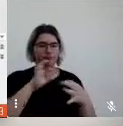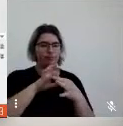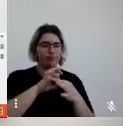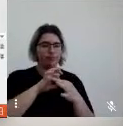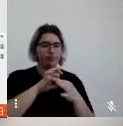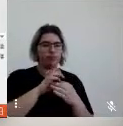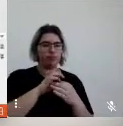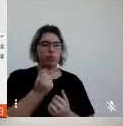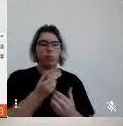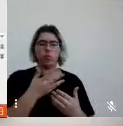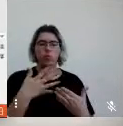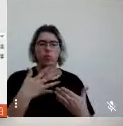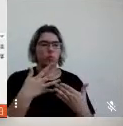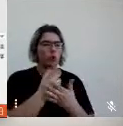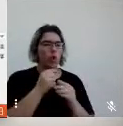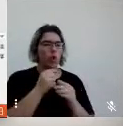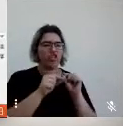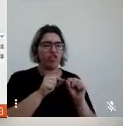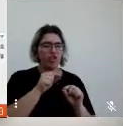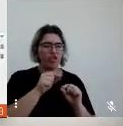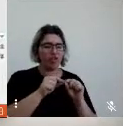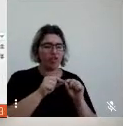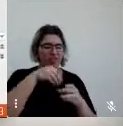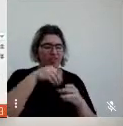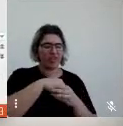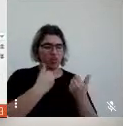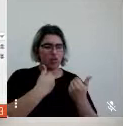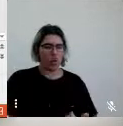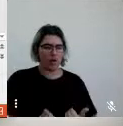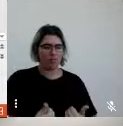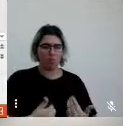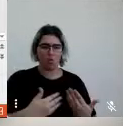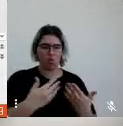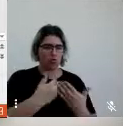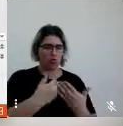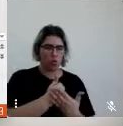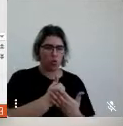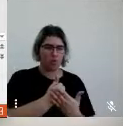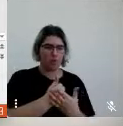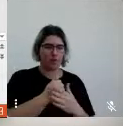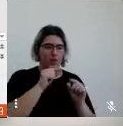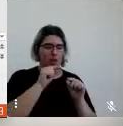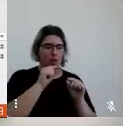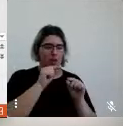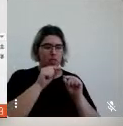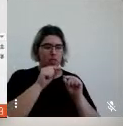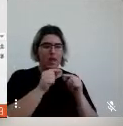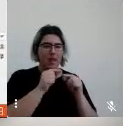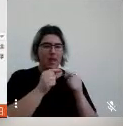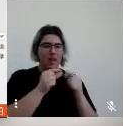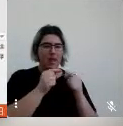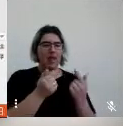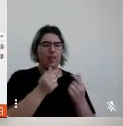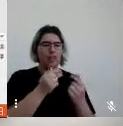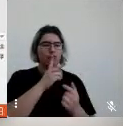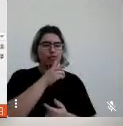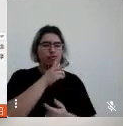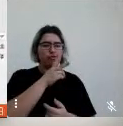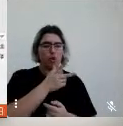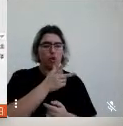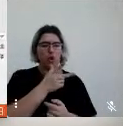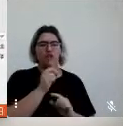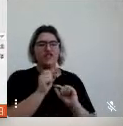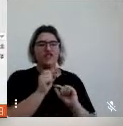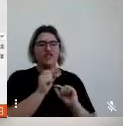que residen en nuestro cuerpo. Y todos esos microorganismos son bacterias, hongos, virus,